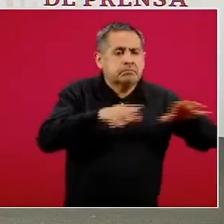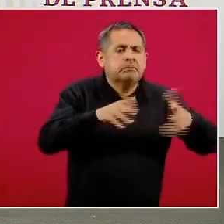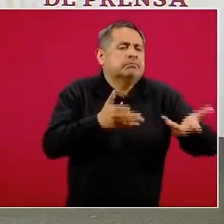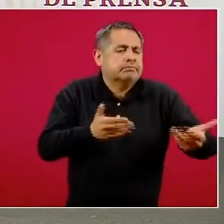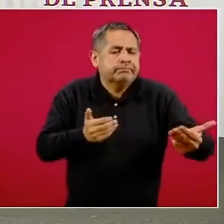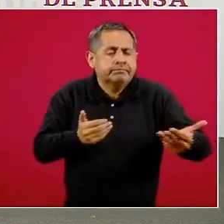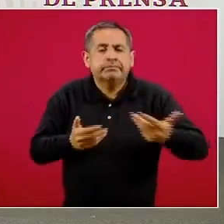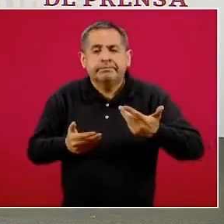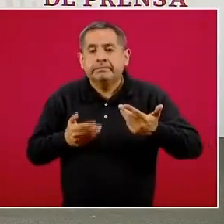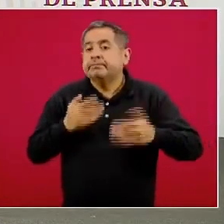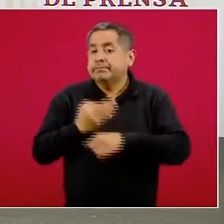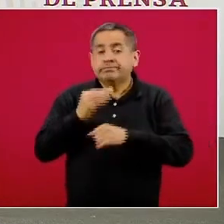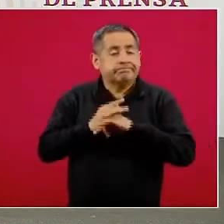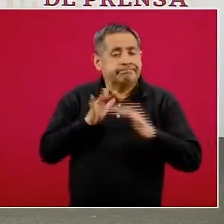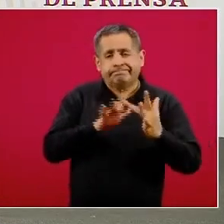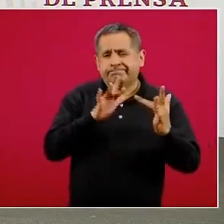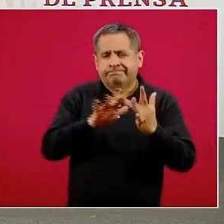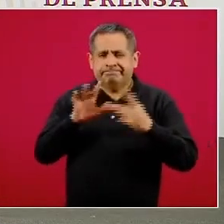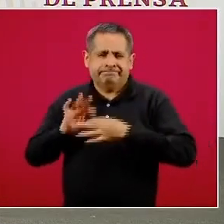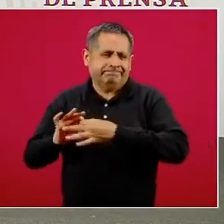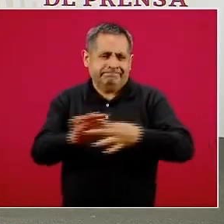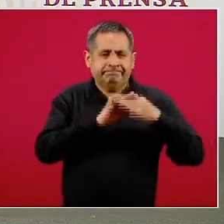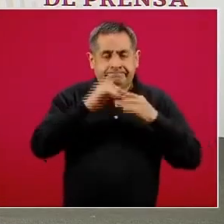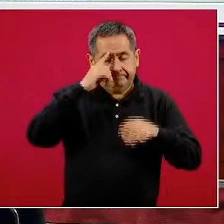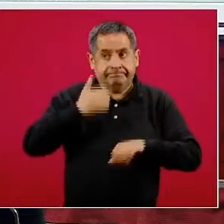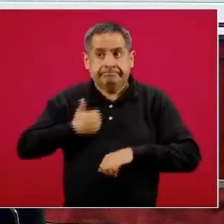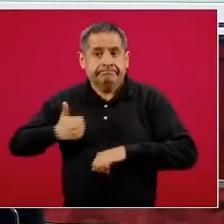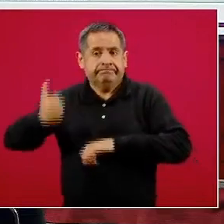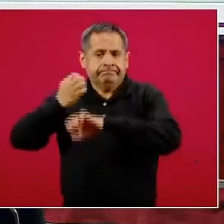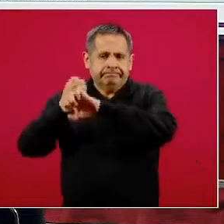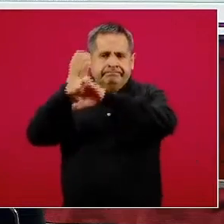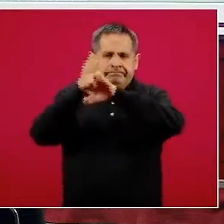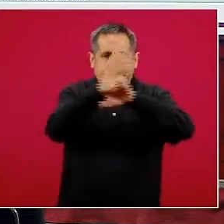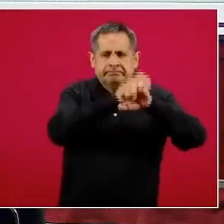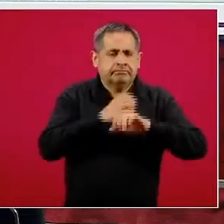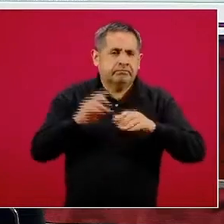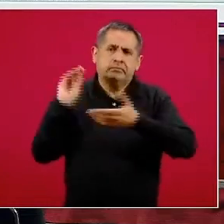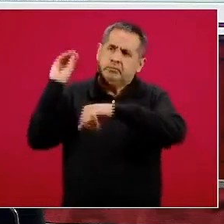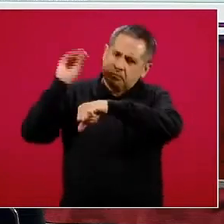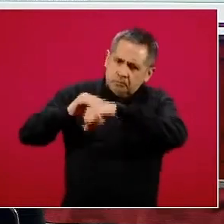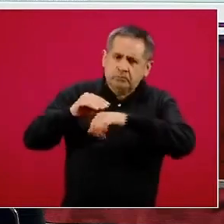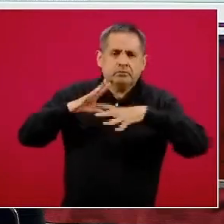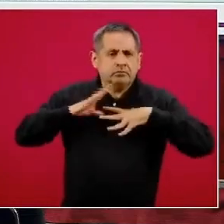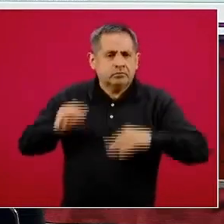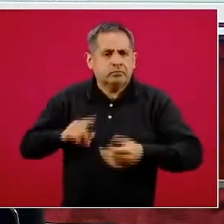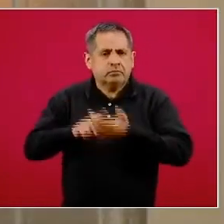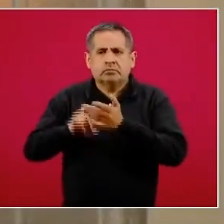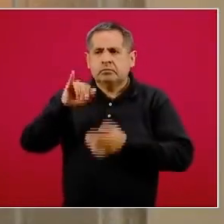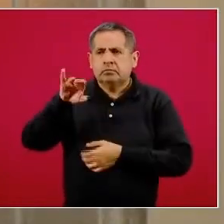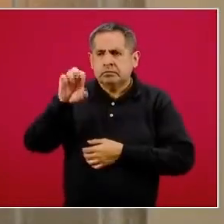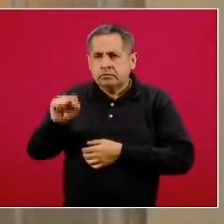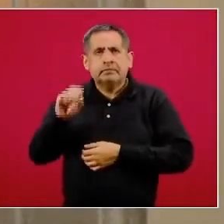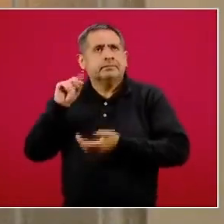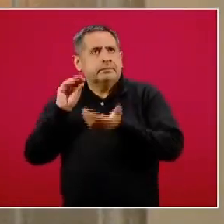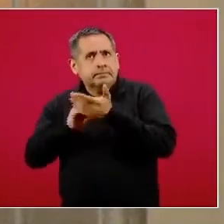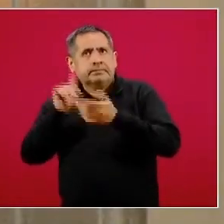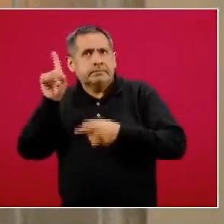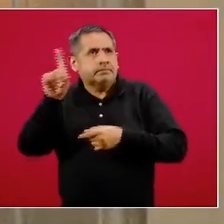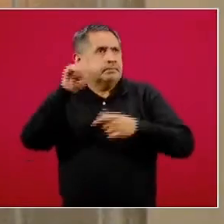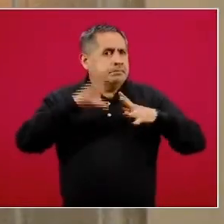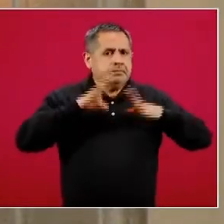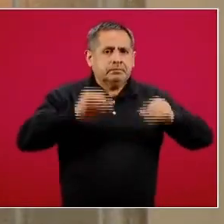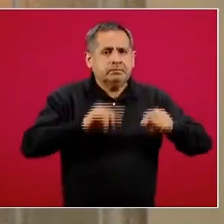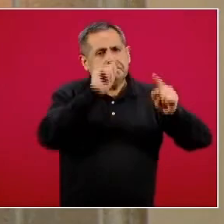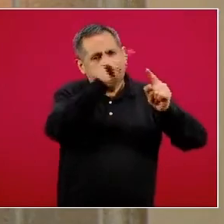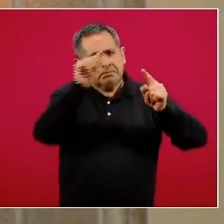muy fuerte en este momento para que cada estado pueda tener también su UIES y pueda generar la información y tener una red